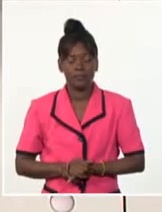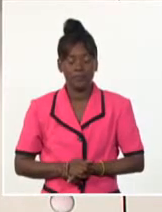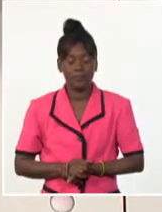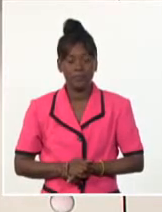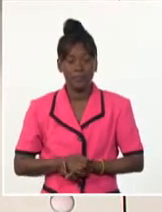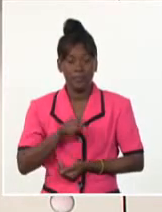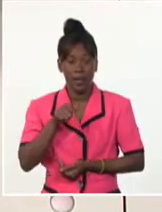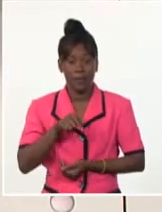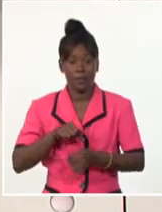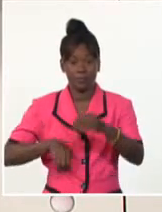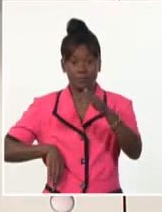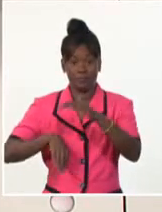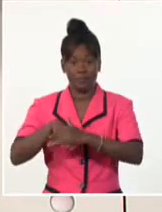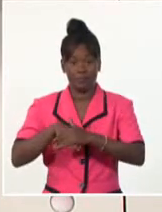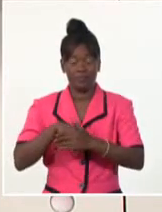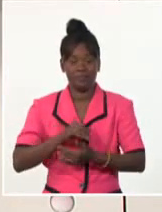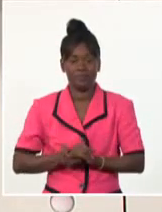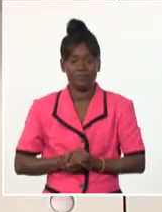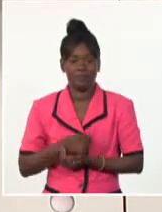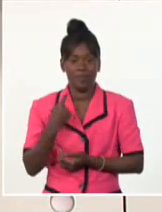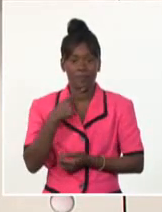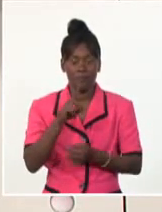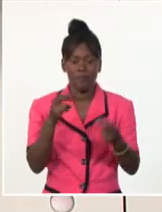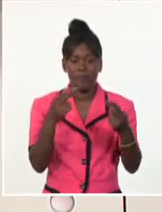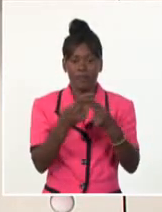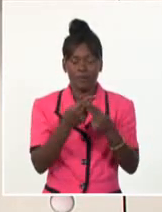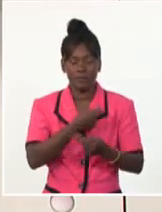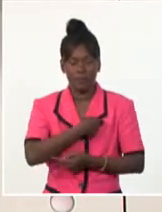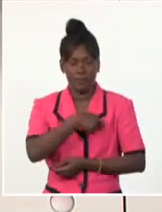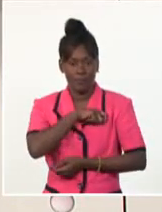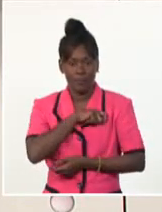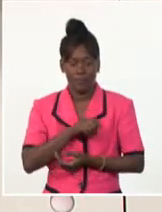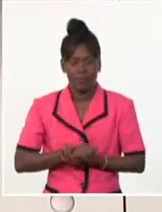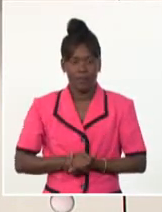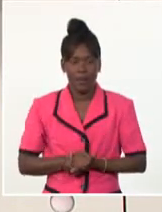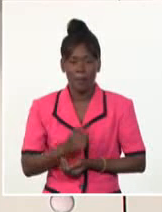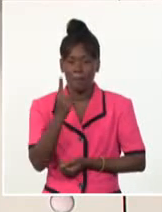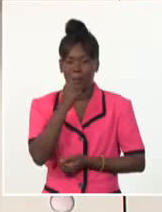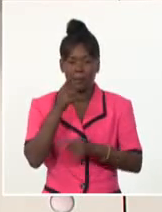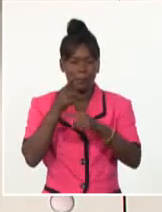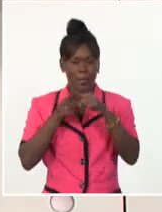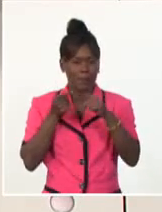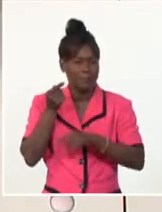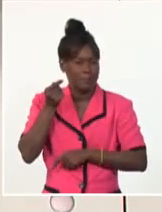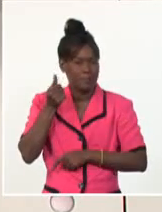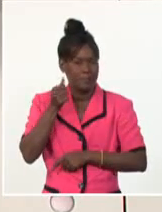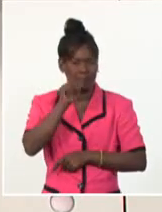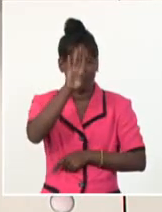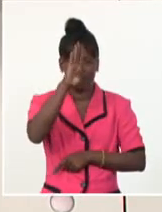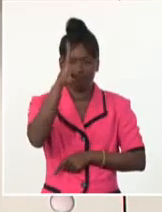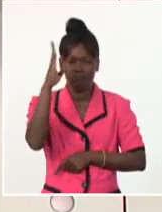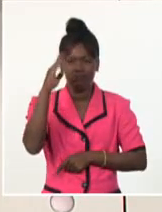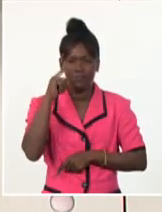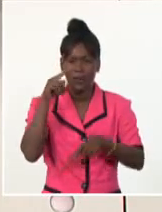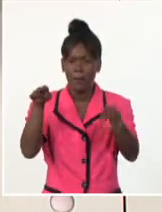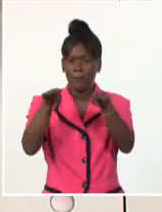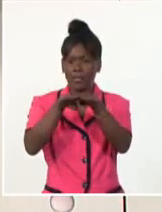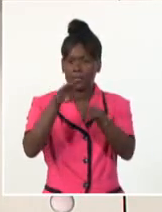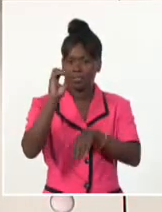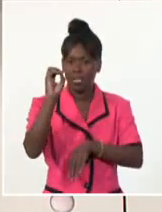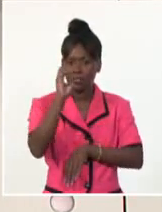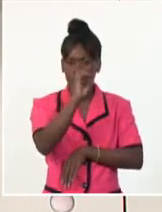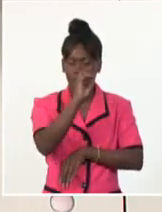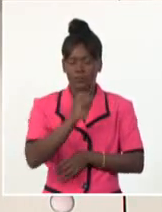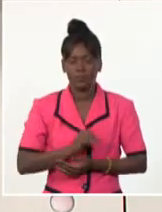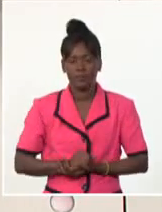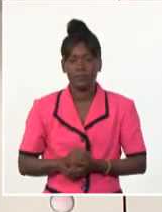el Atlético disputan el derbi de la capital española. Al término de la primera mitad, el choque marchaba empatado a cero. En la Premier, el